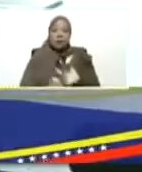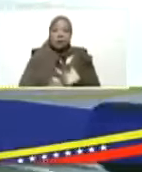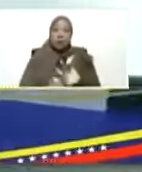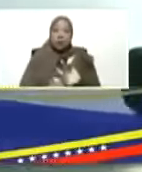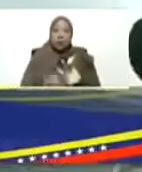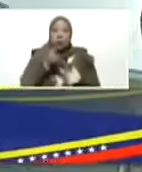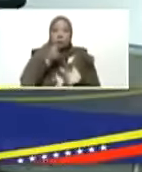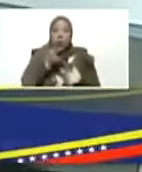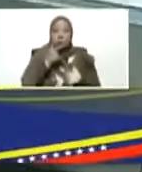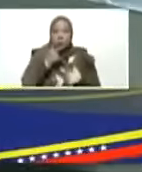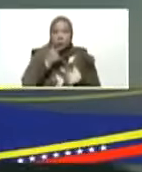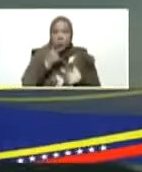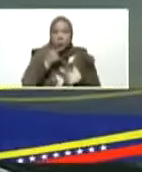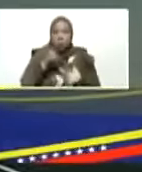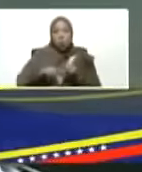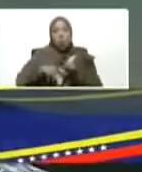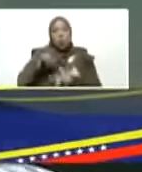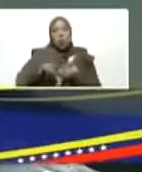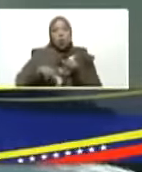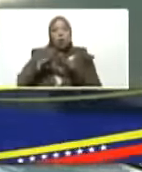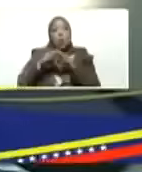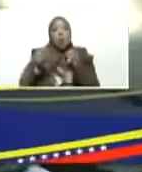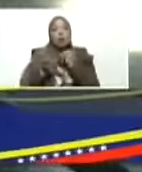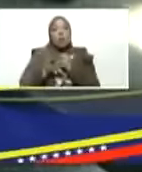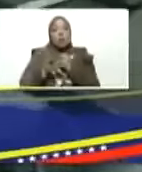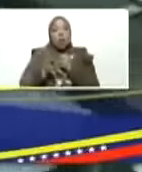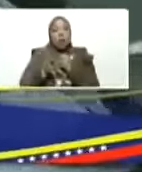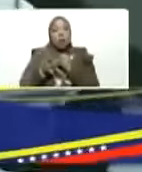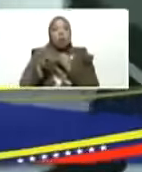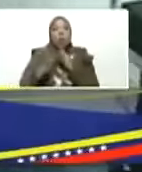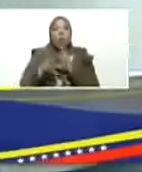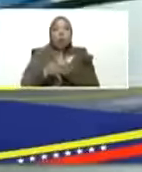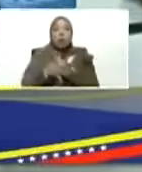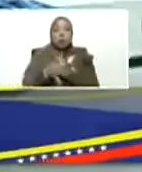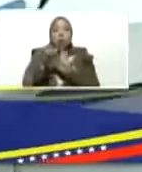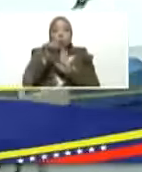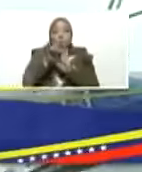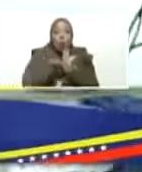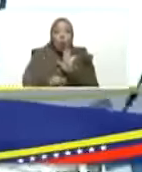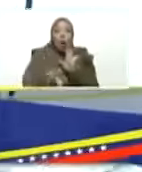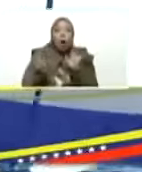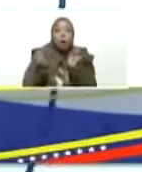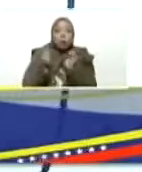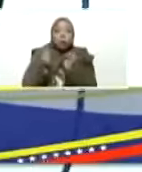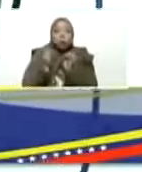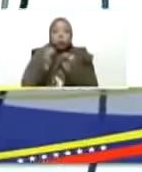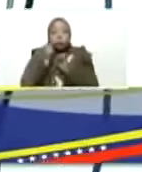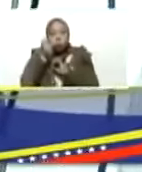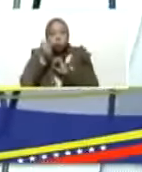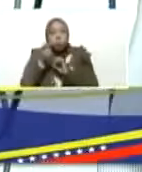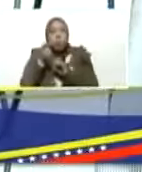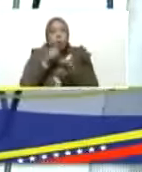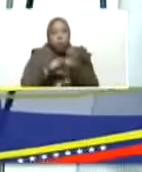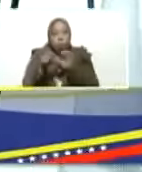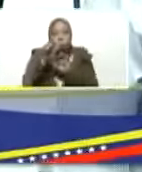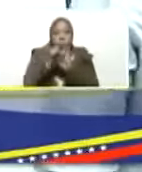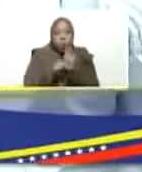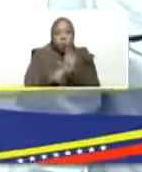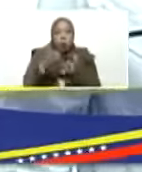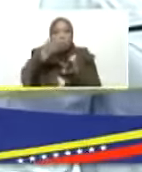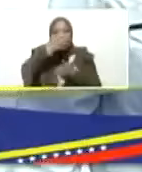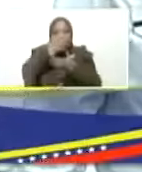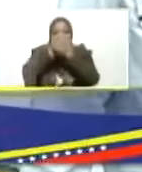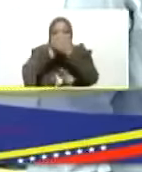un quirófano totalmente equipado con última tecnología, máquina de anestesia, por supuesto su cama quirúrgica, electrobisturí,